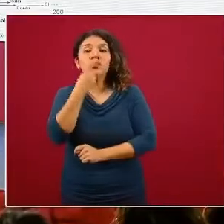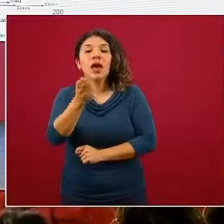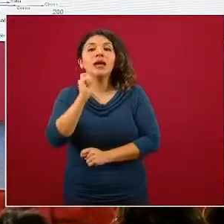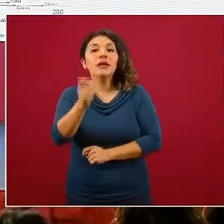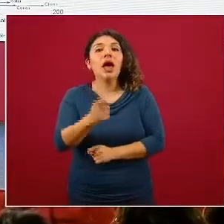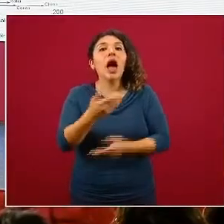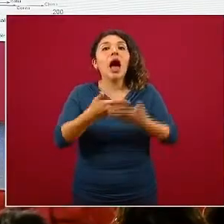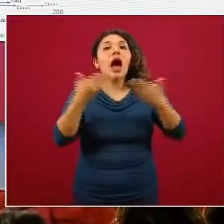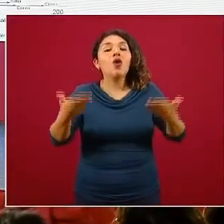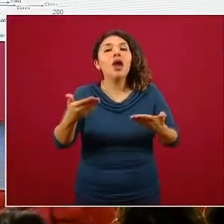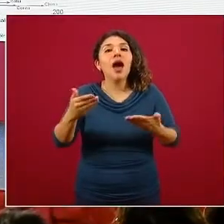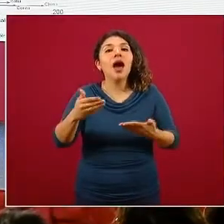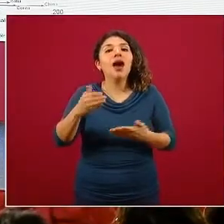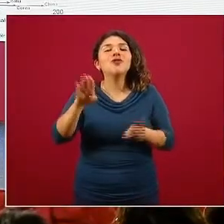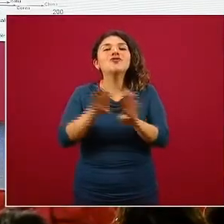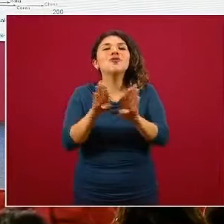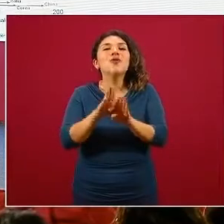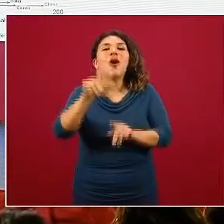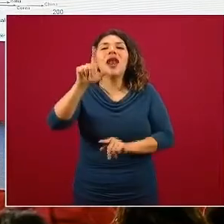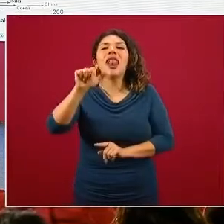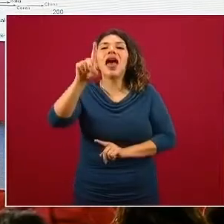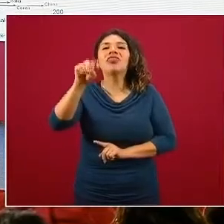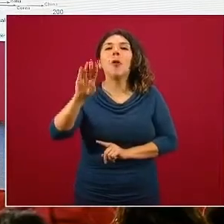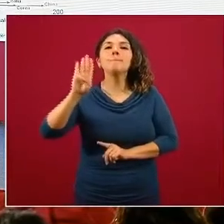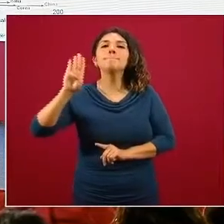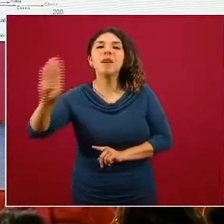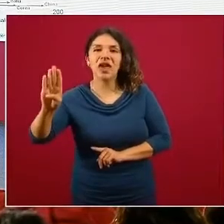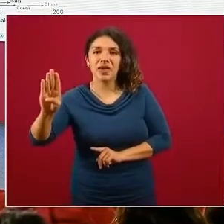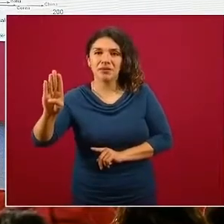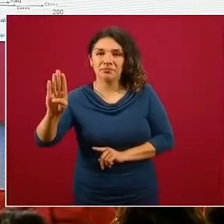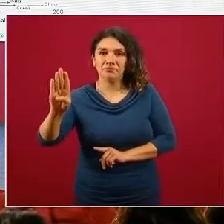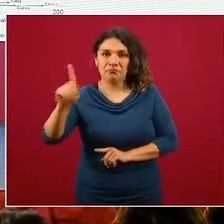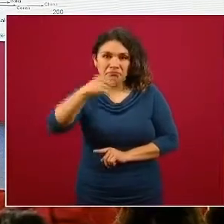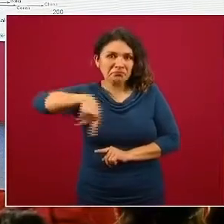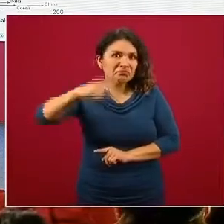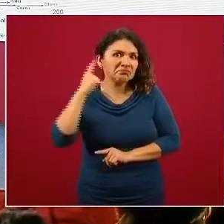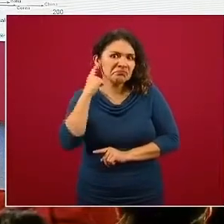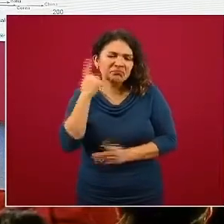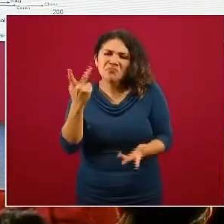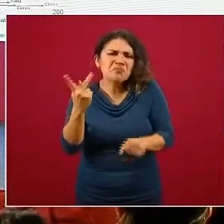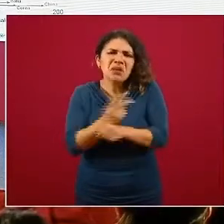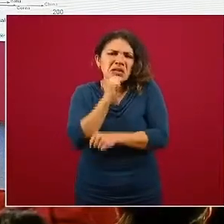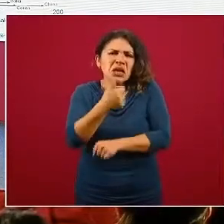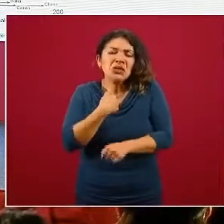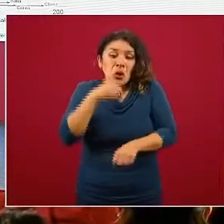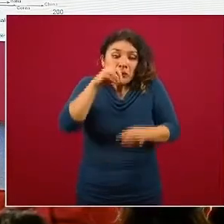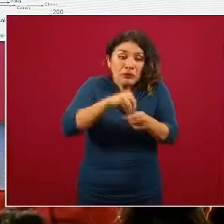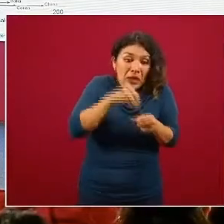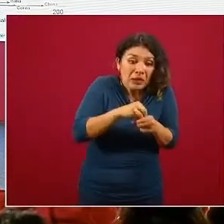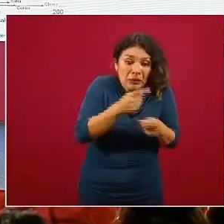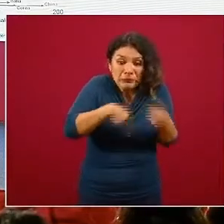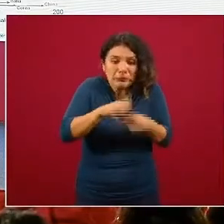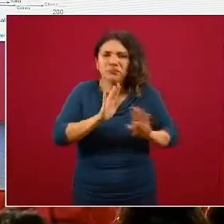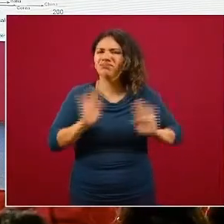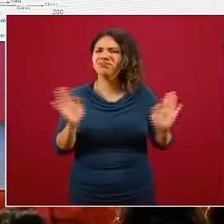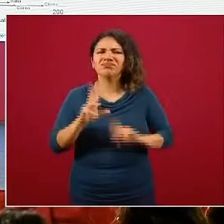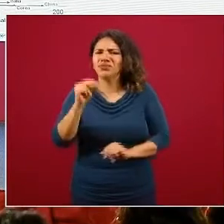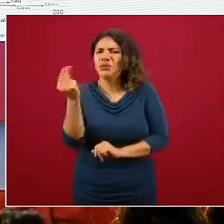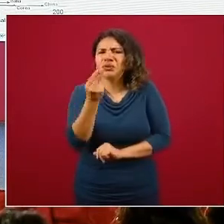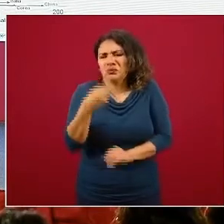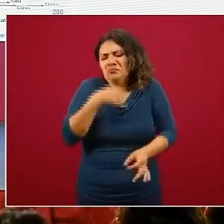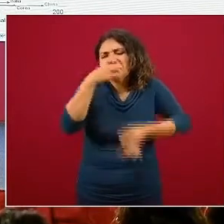2, lado B, dice el audio que seguramente se filtró por todos lados. No pasa nada, nosotros no necesitamos que se filtren las